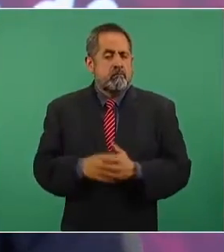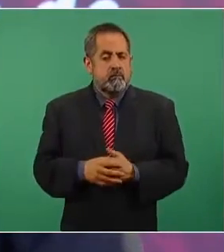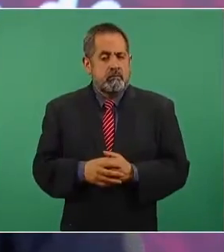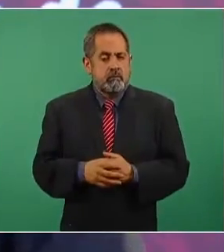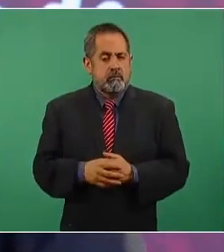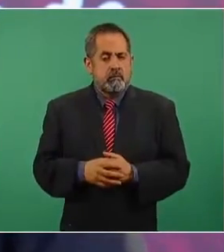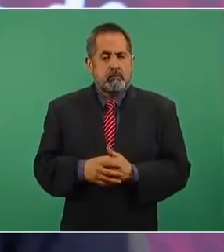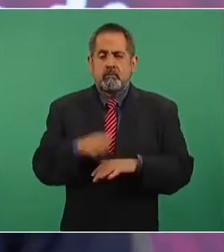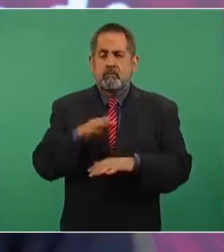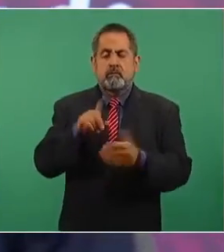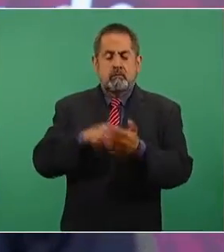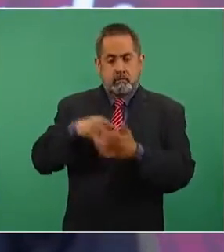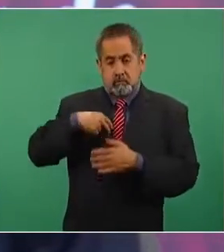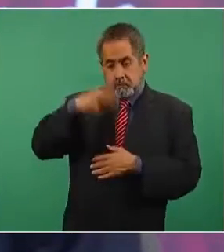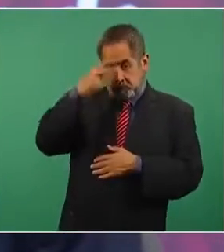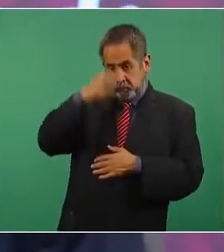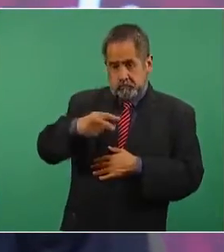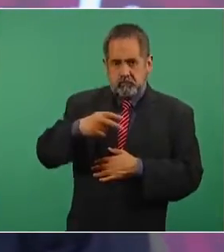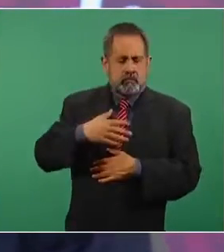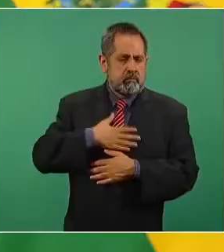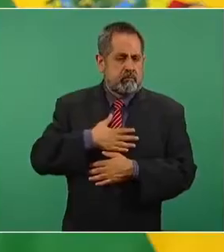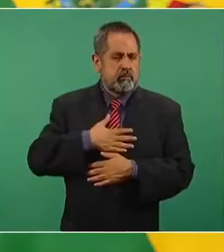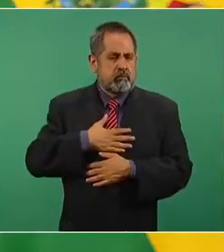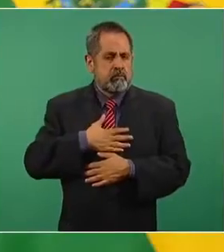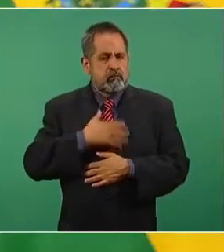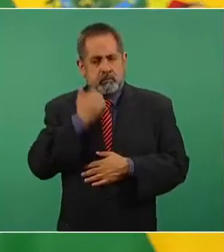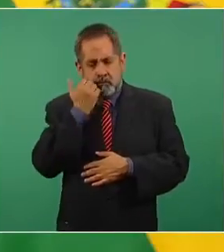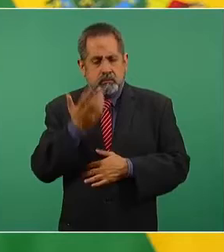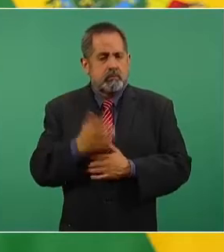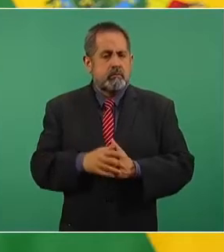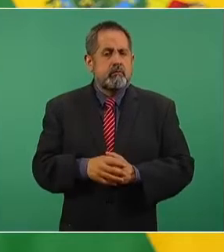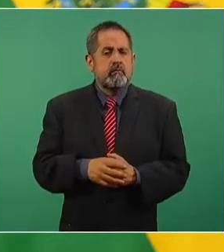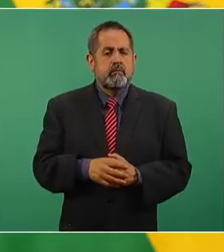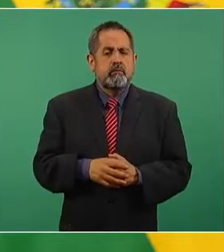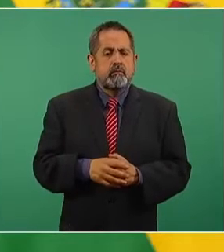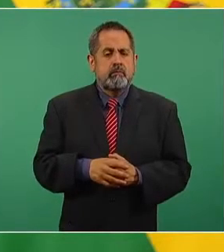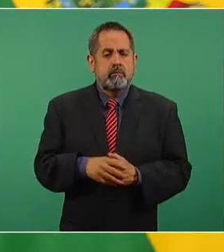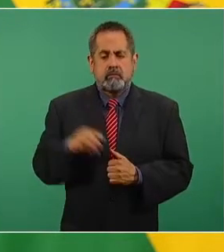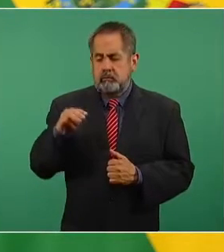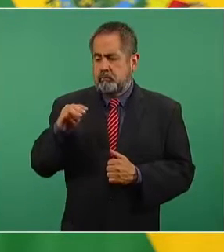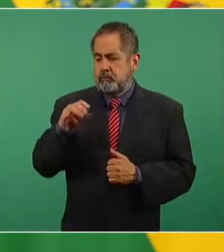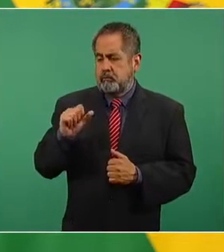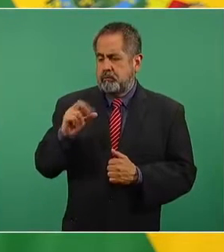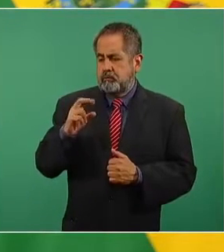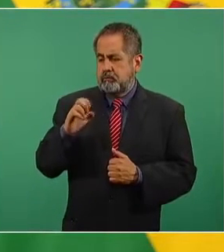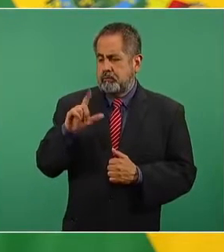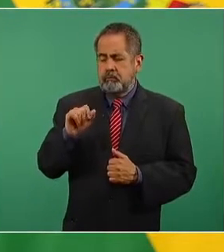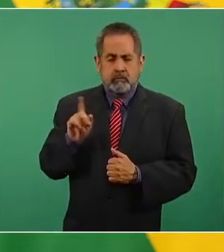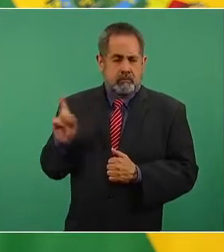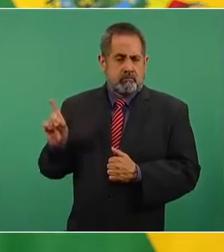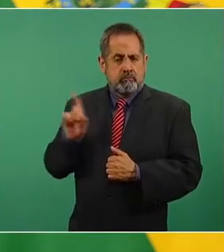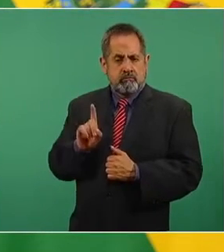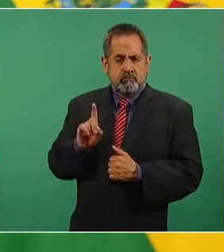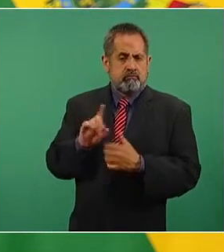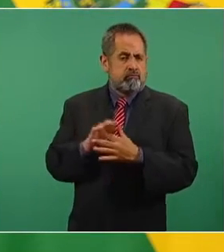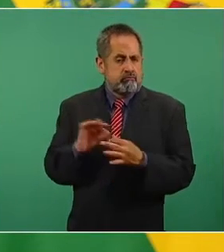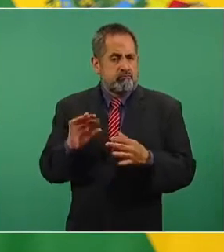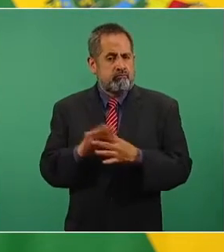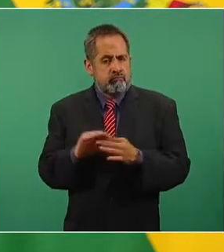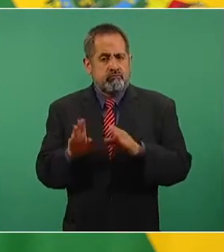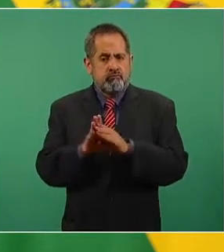que corresponde a México, me gustaría que Marcelo Ebrard les explicara